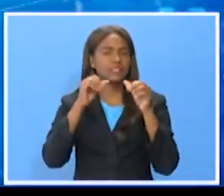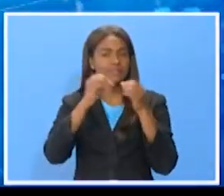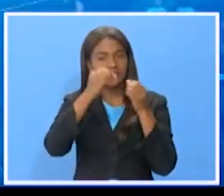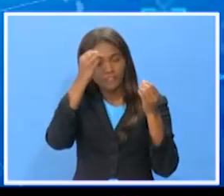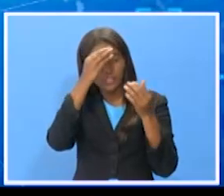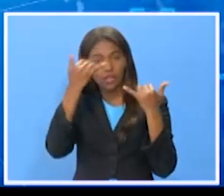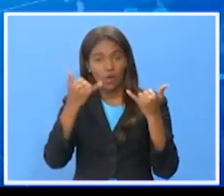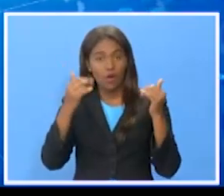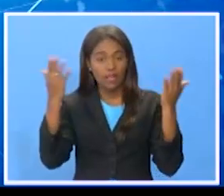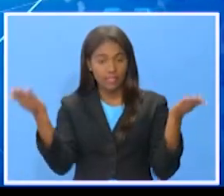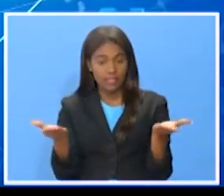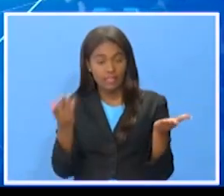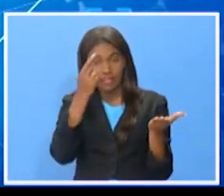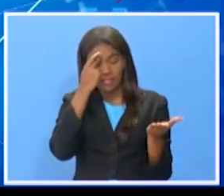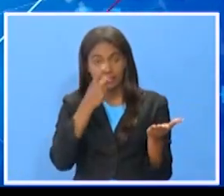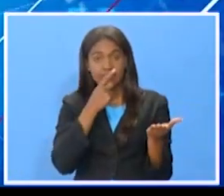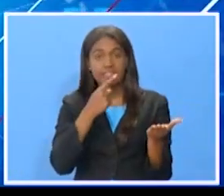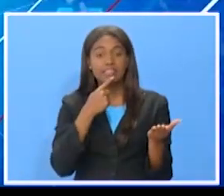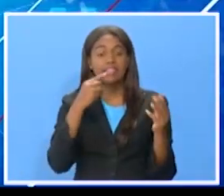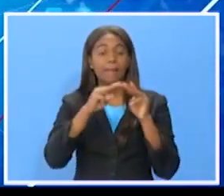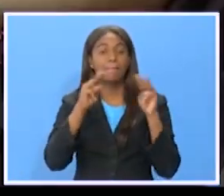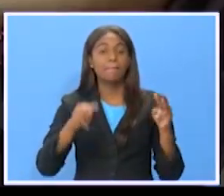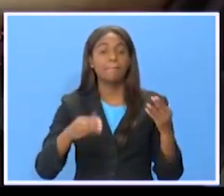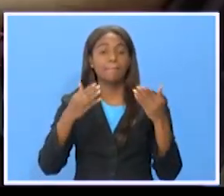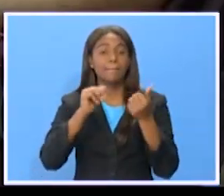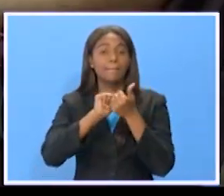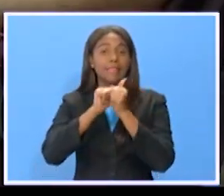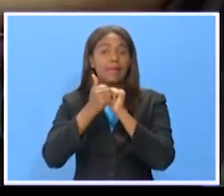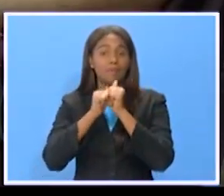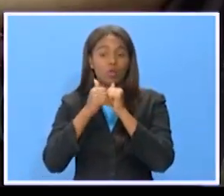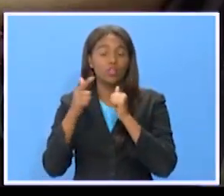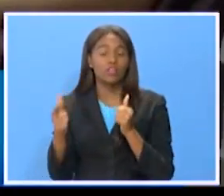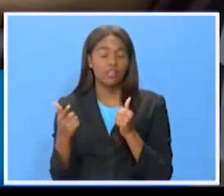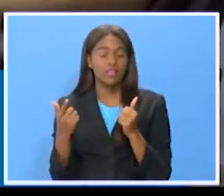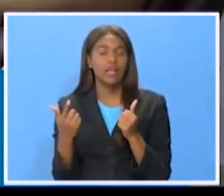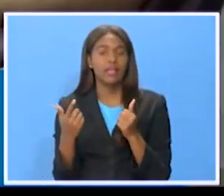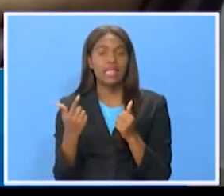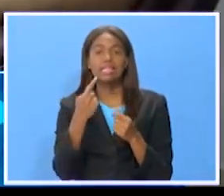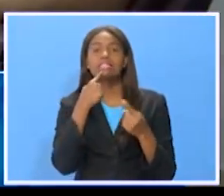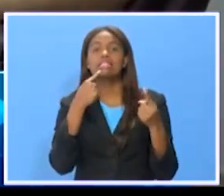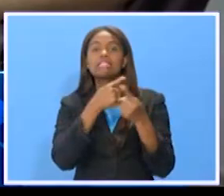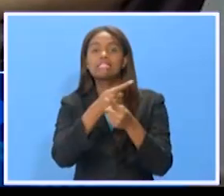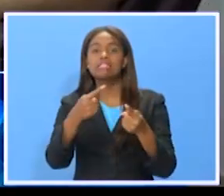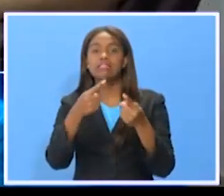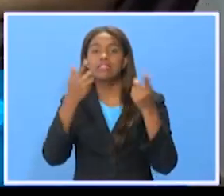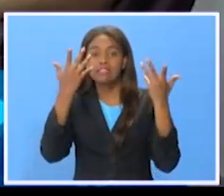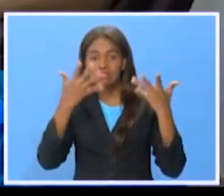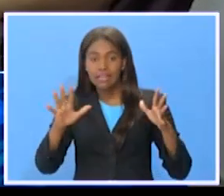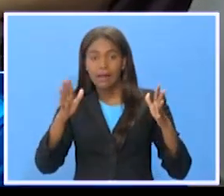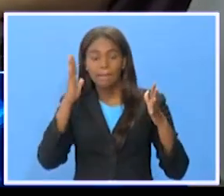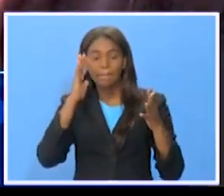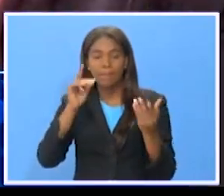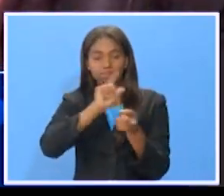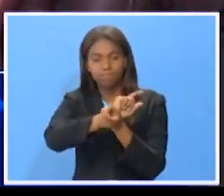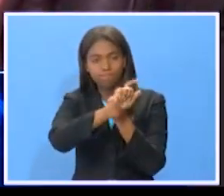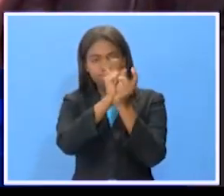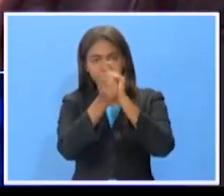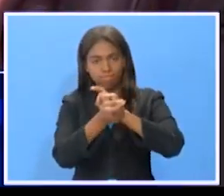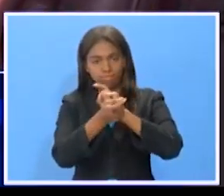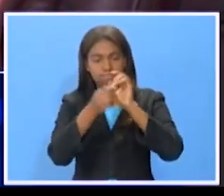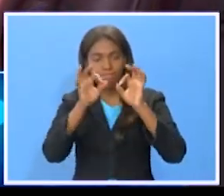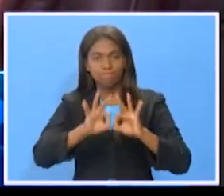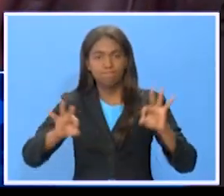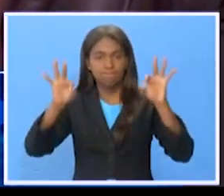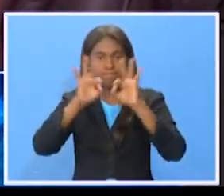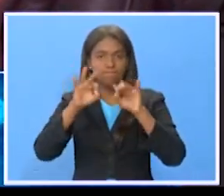en el ámbito local. Decir que el Ministerio de Deportes y Recreación estuvo anunciando una remodelación muy, pero muy